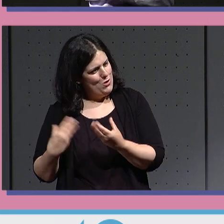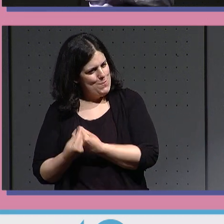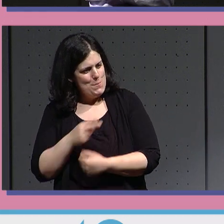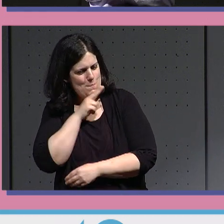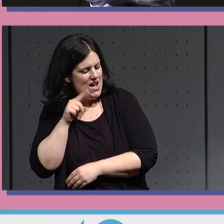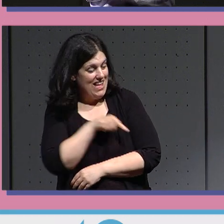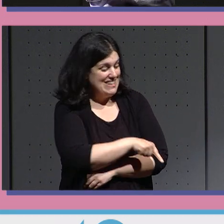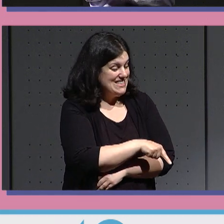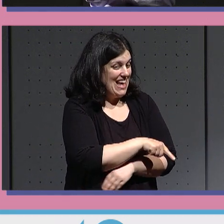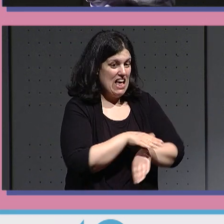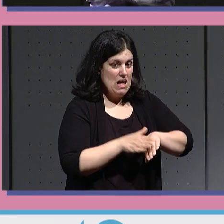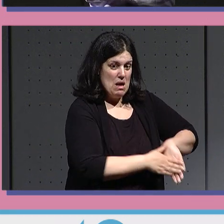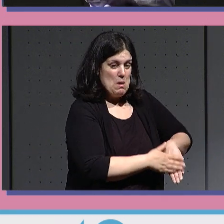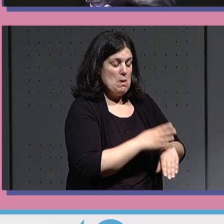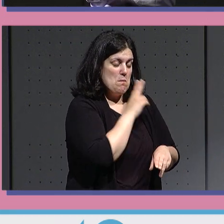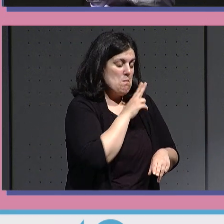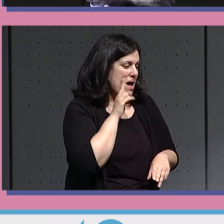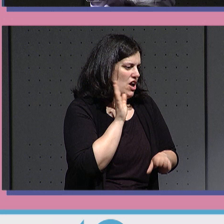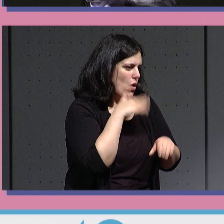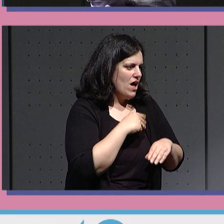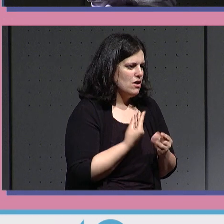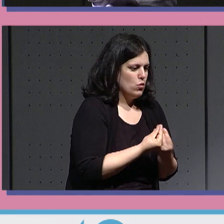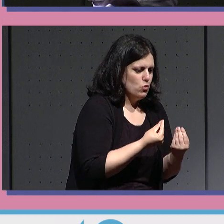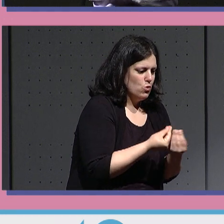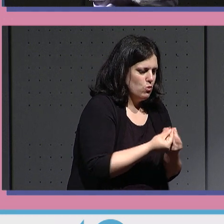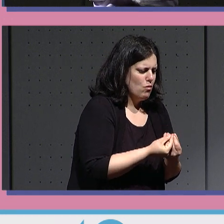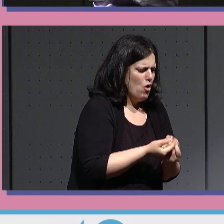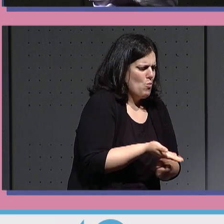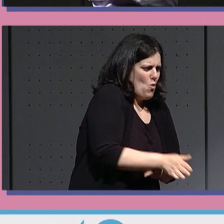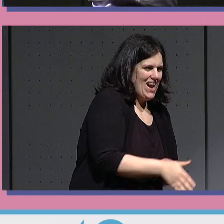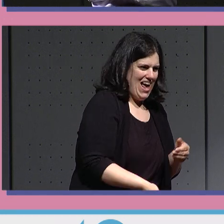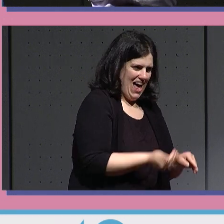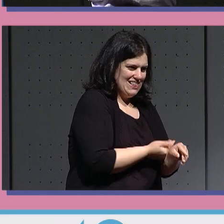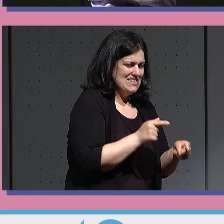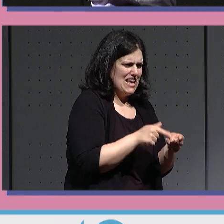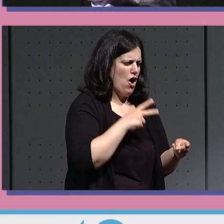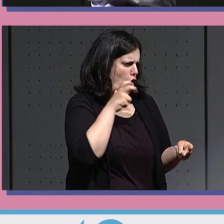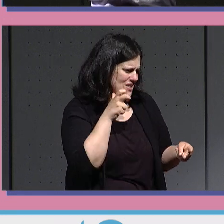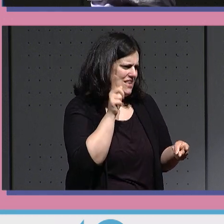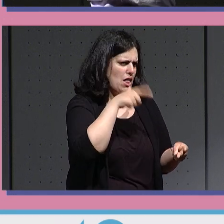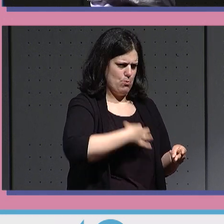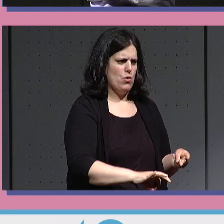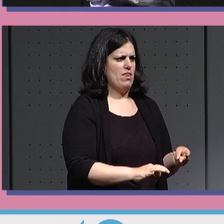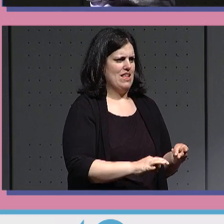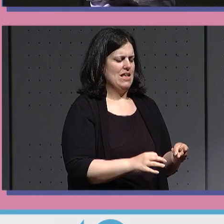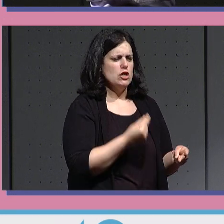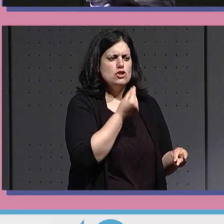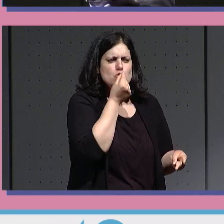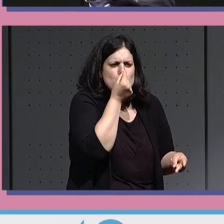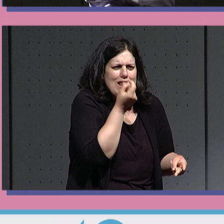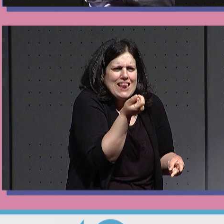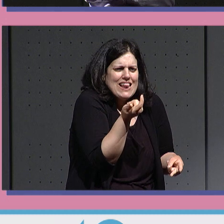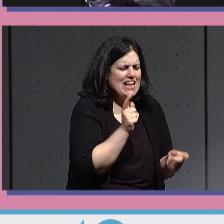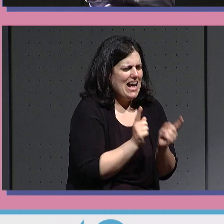tienen obesidad, otros problemas. Cosas tan sutiles como eso pueden influir. Yo